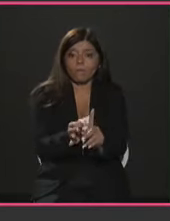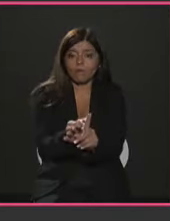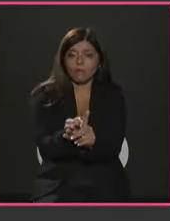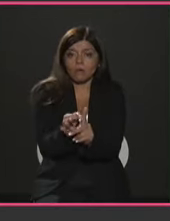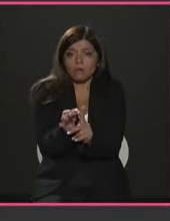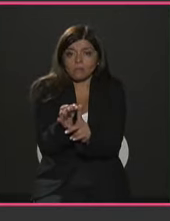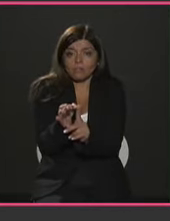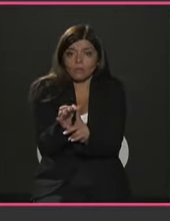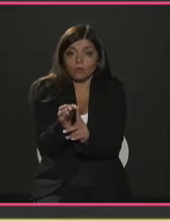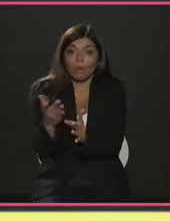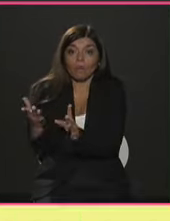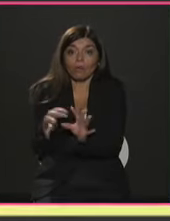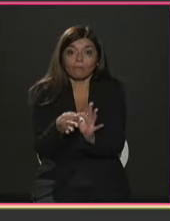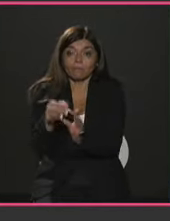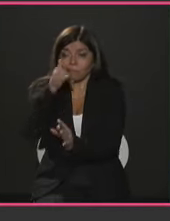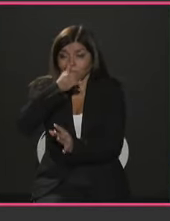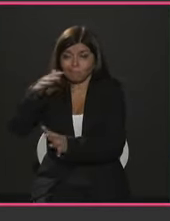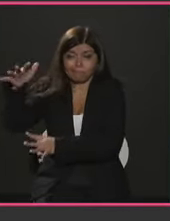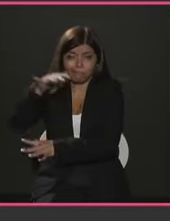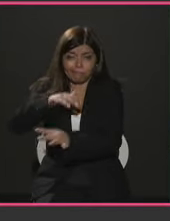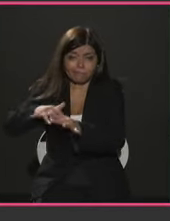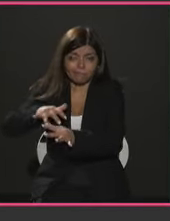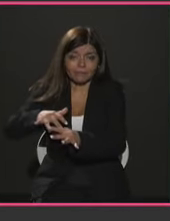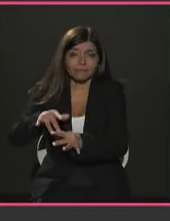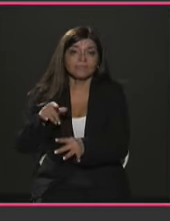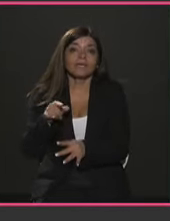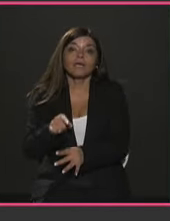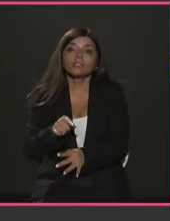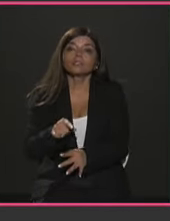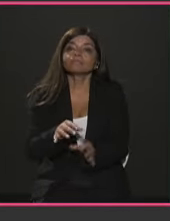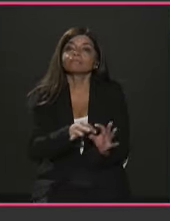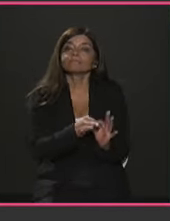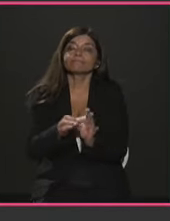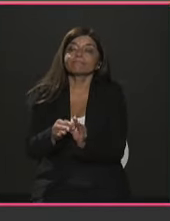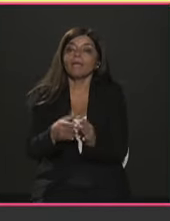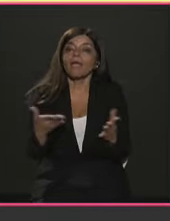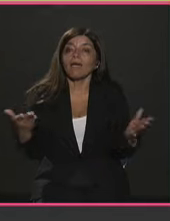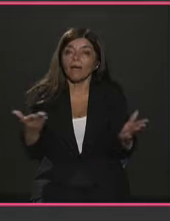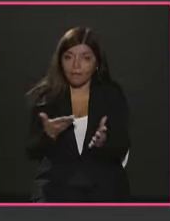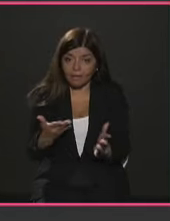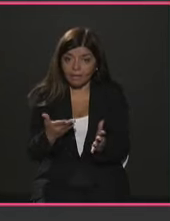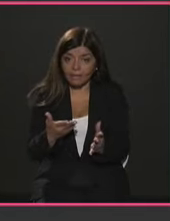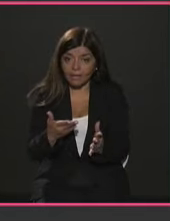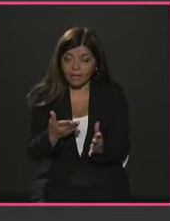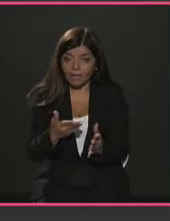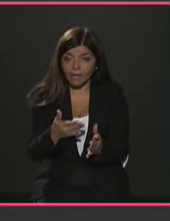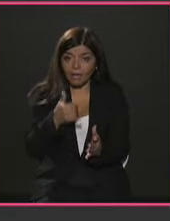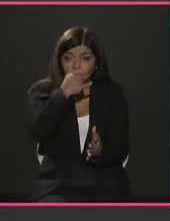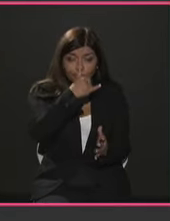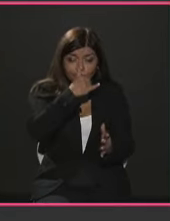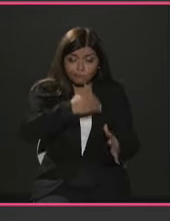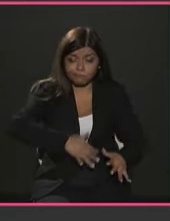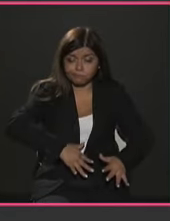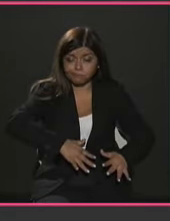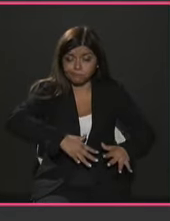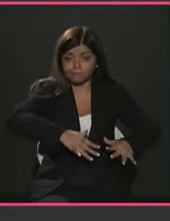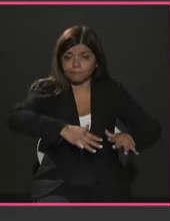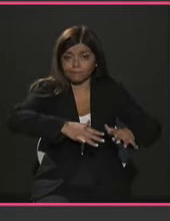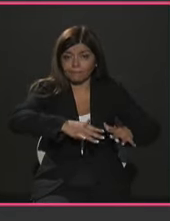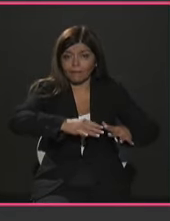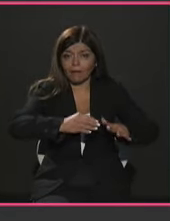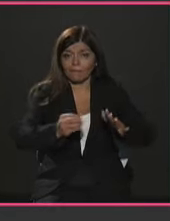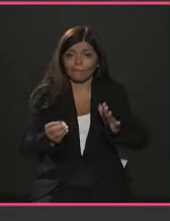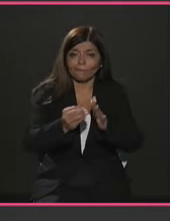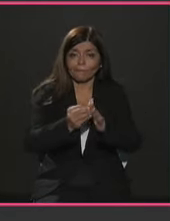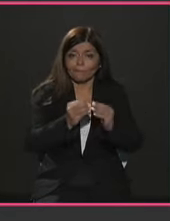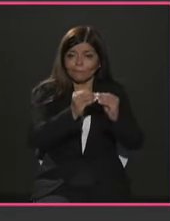o emisiones esto es en gran parte debido a que las emisiones continúan creciendo a pesar de